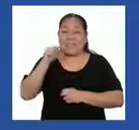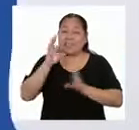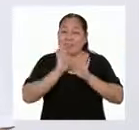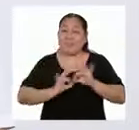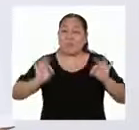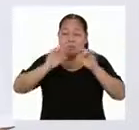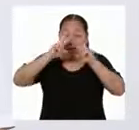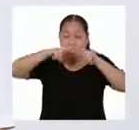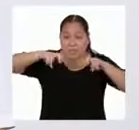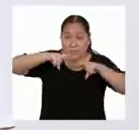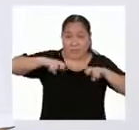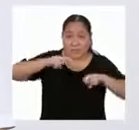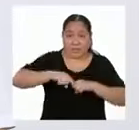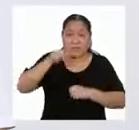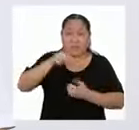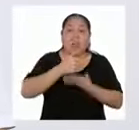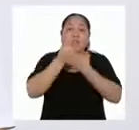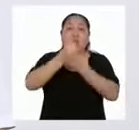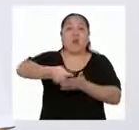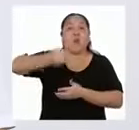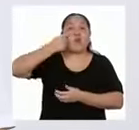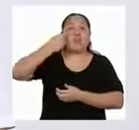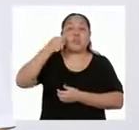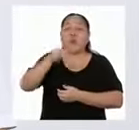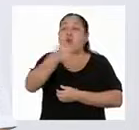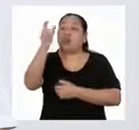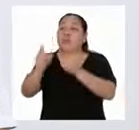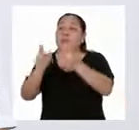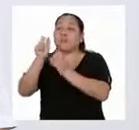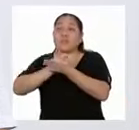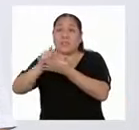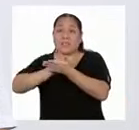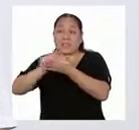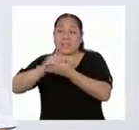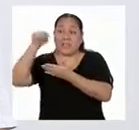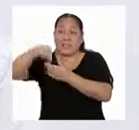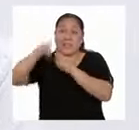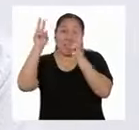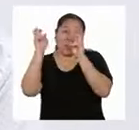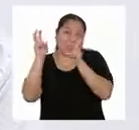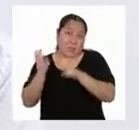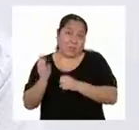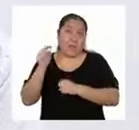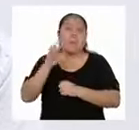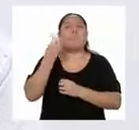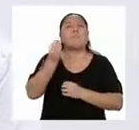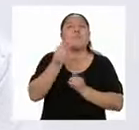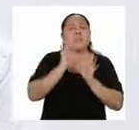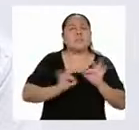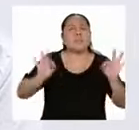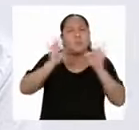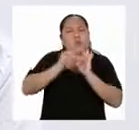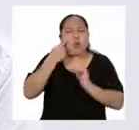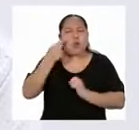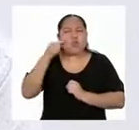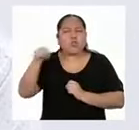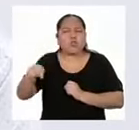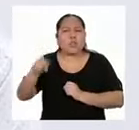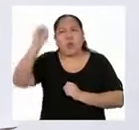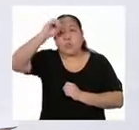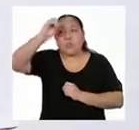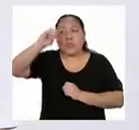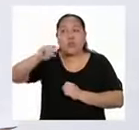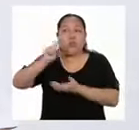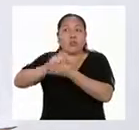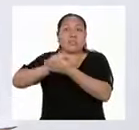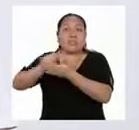trabajo académico, porque nos permite conocer lo que otros autores han dicho sobre un tema particular. ¿Y por qué es importante conocer lo que otros han